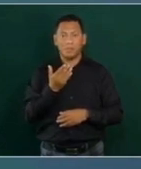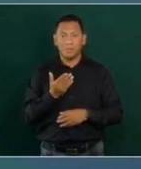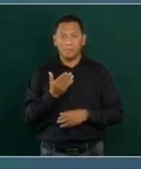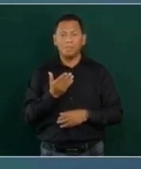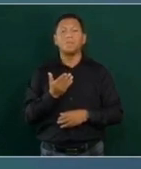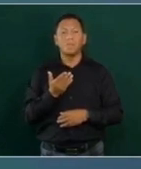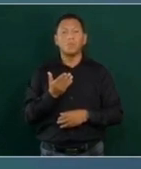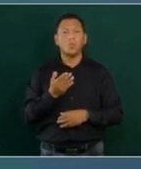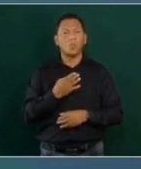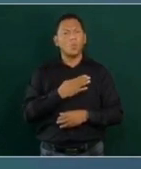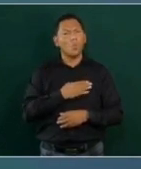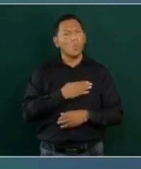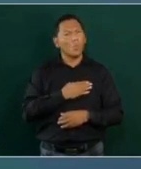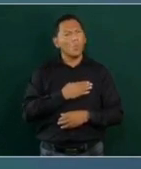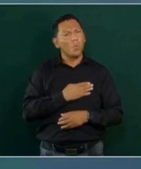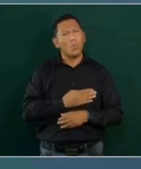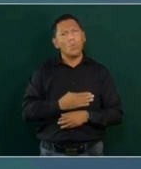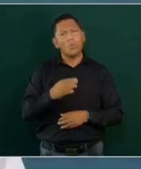por su bondad,